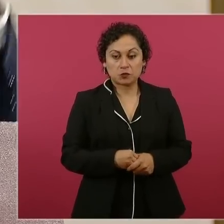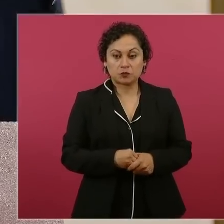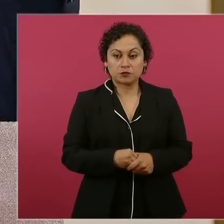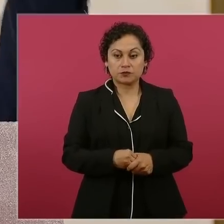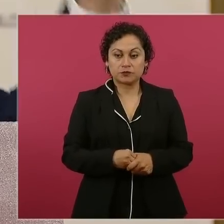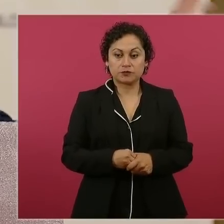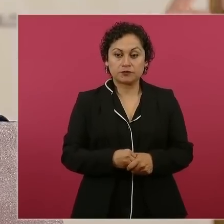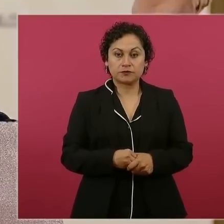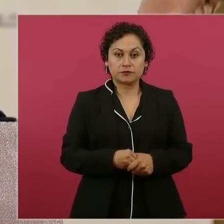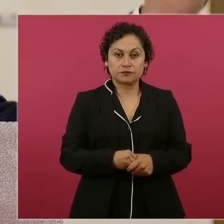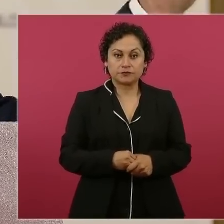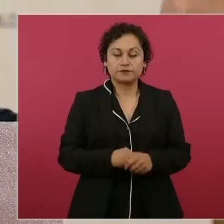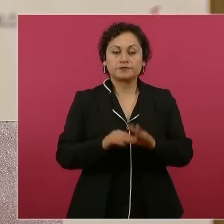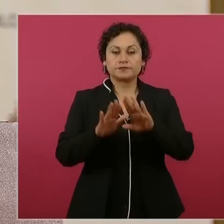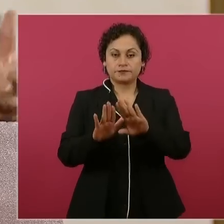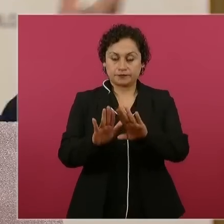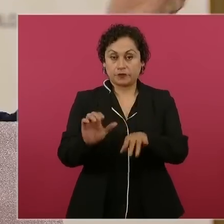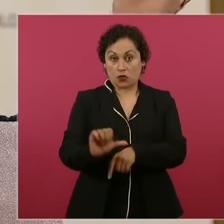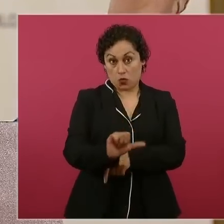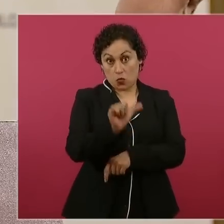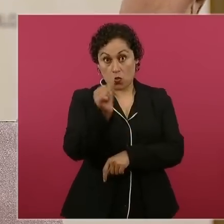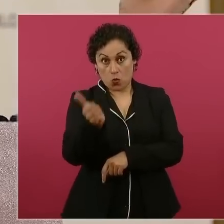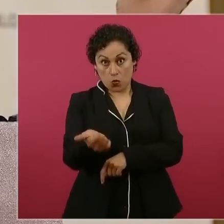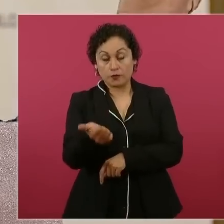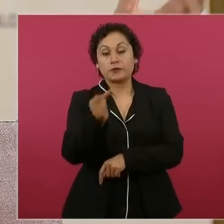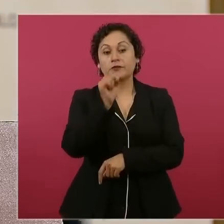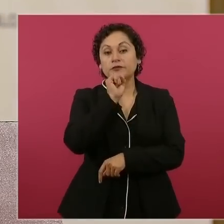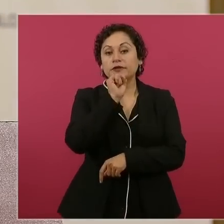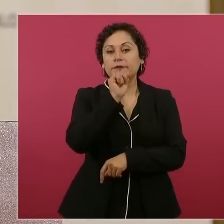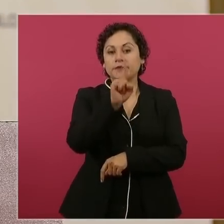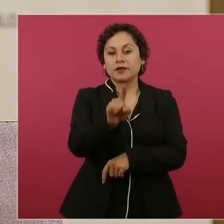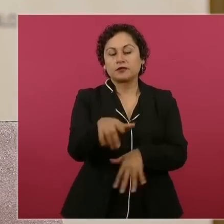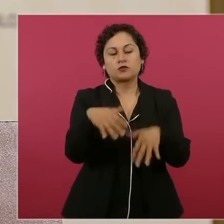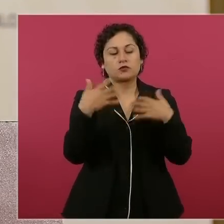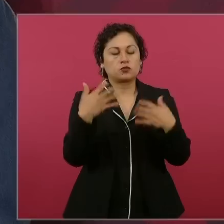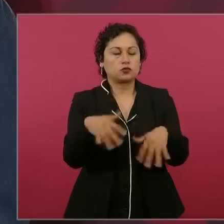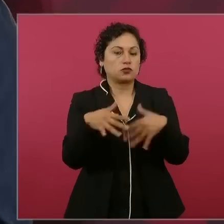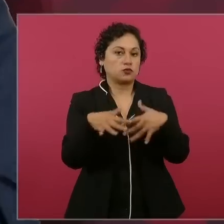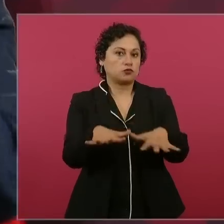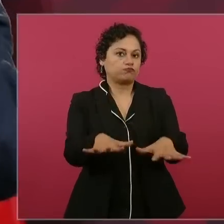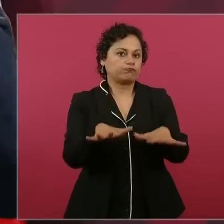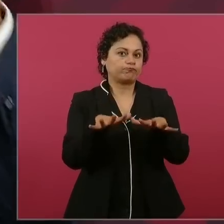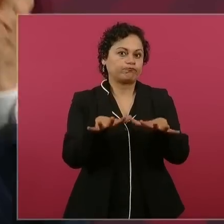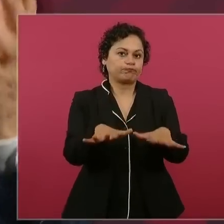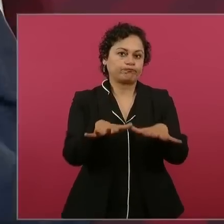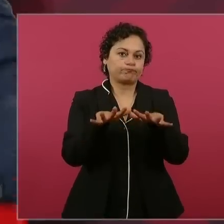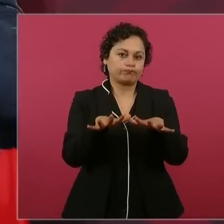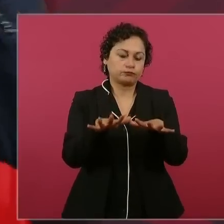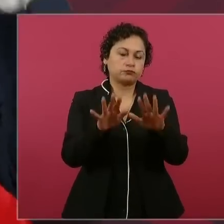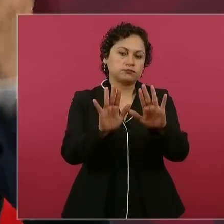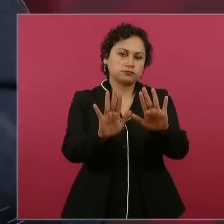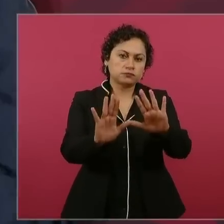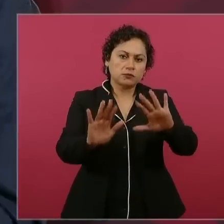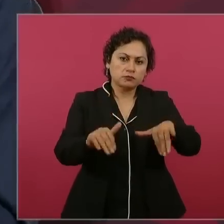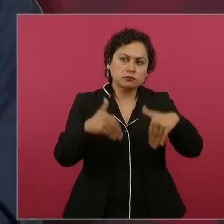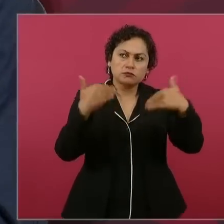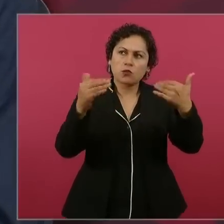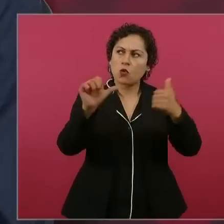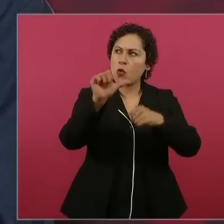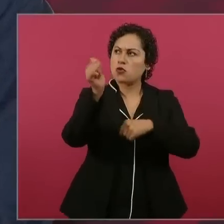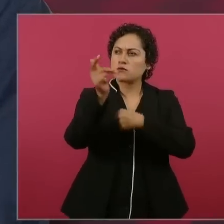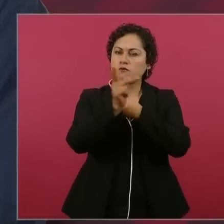Y lo otro que es extraordinario, con todo respeto para otros